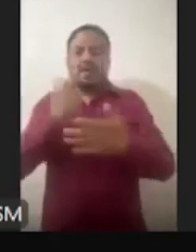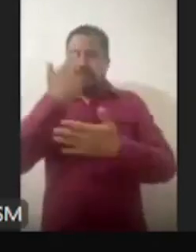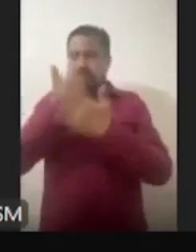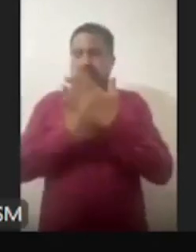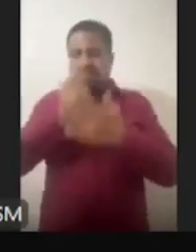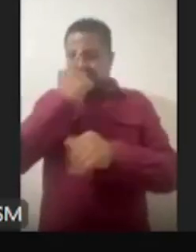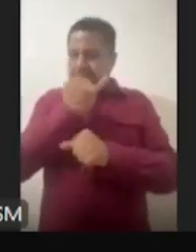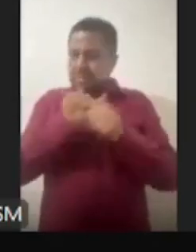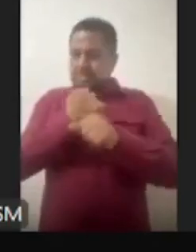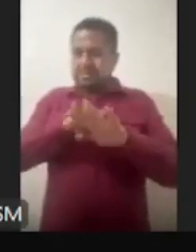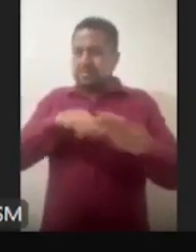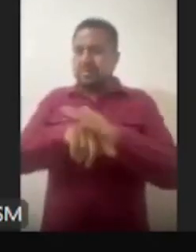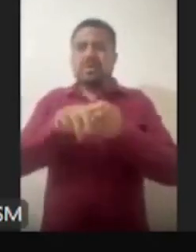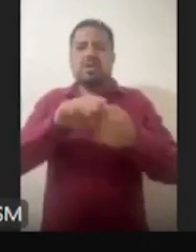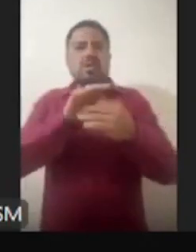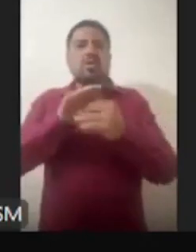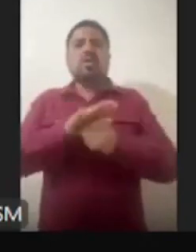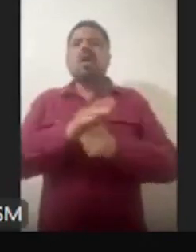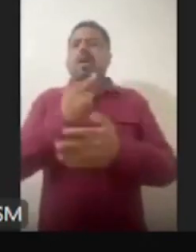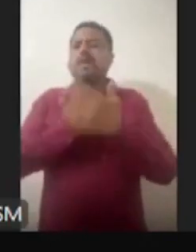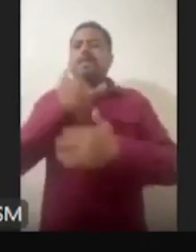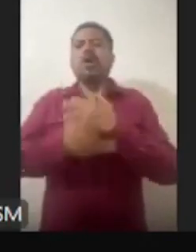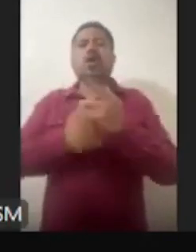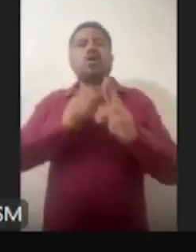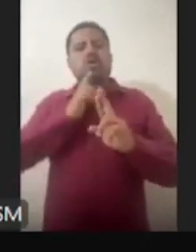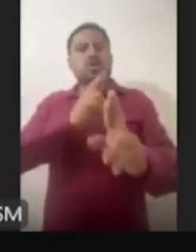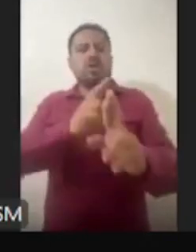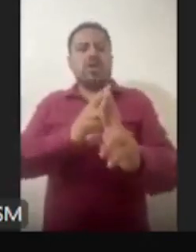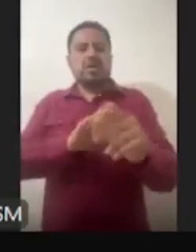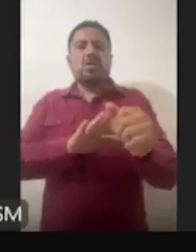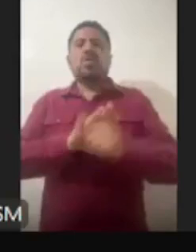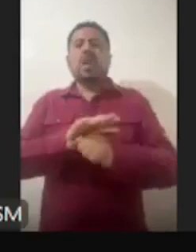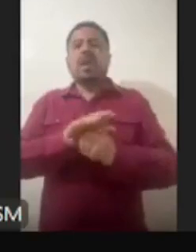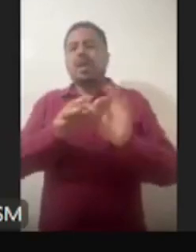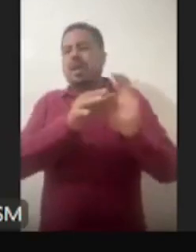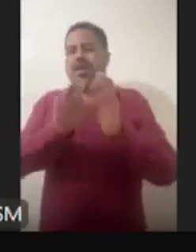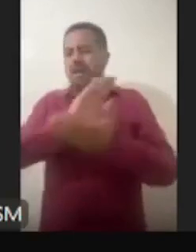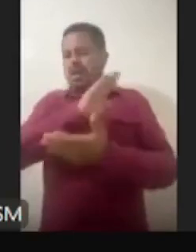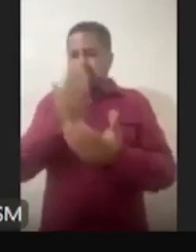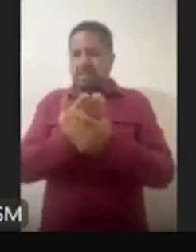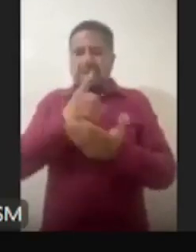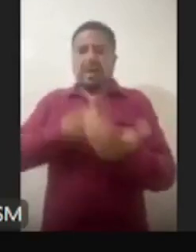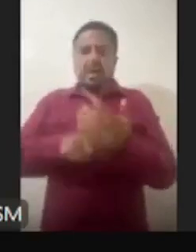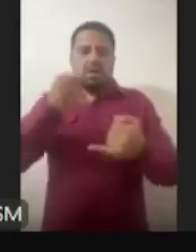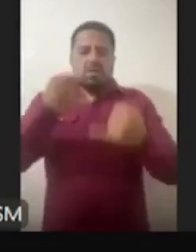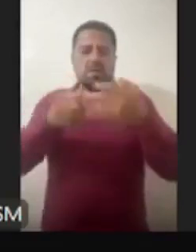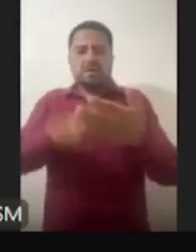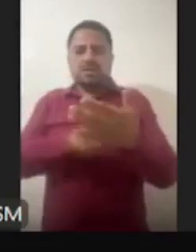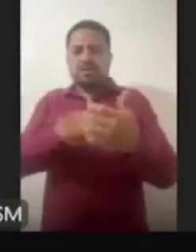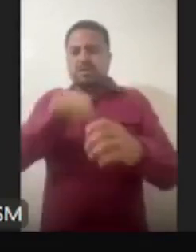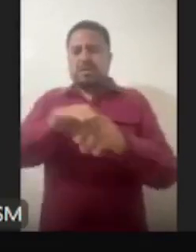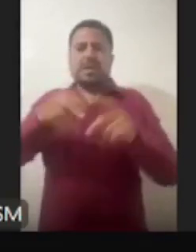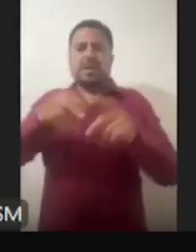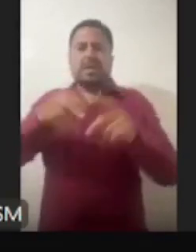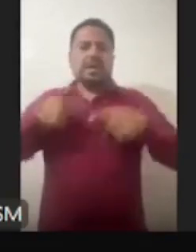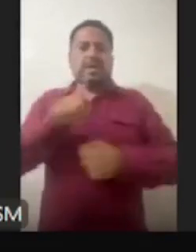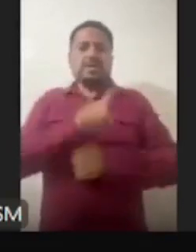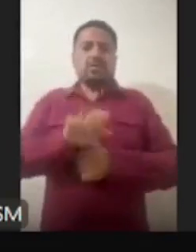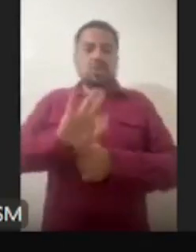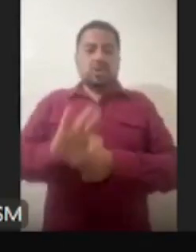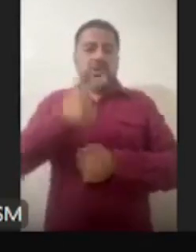analizar y resolver corresponde a un proyecto de resolución relativo al expediente del Juicio Electoral Ciudadano 147